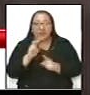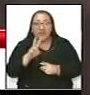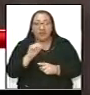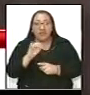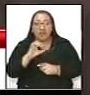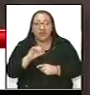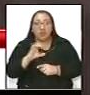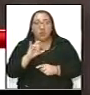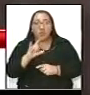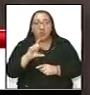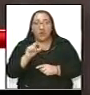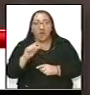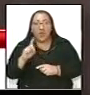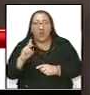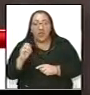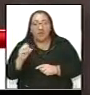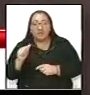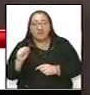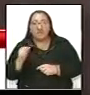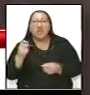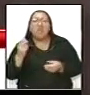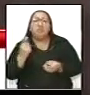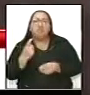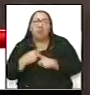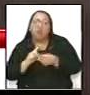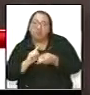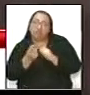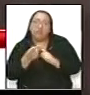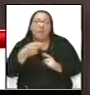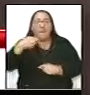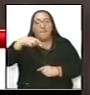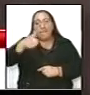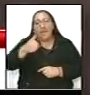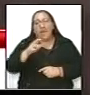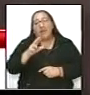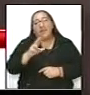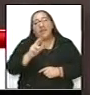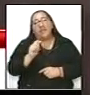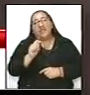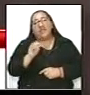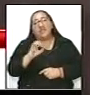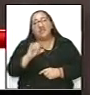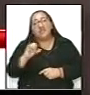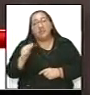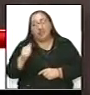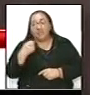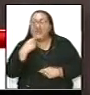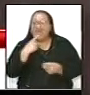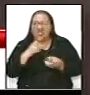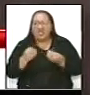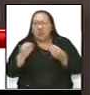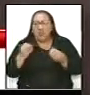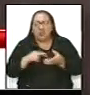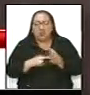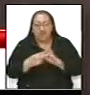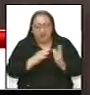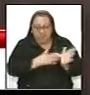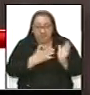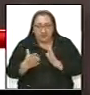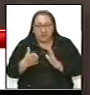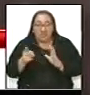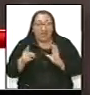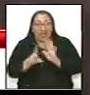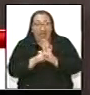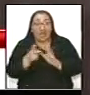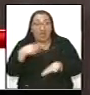vinculadas por que participan. Es decir, quedaría redactada de la siguiente manera: la presente ley es de aplicación a las